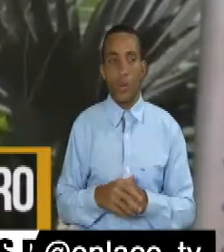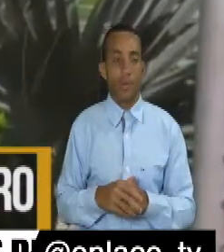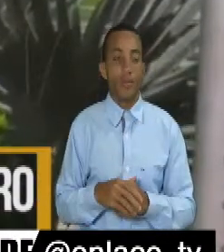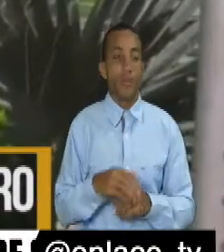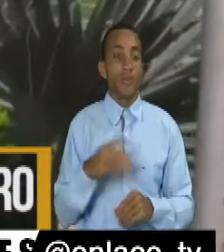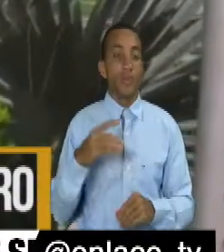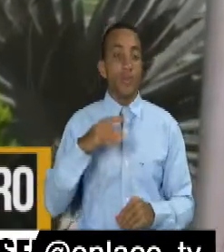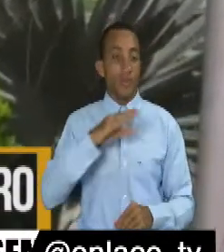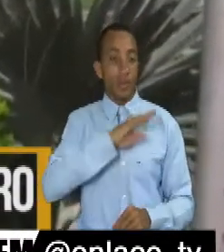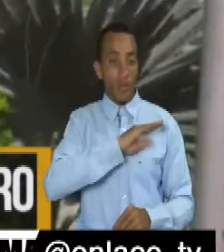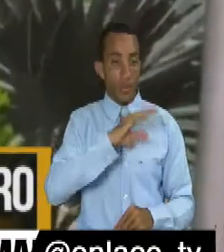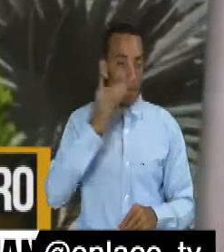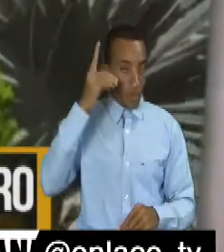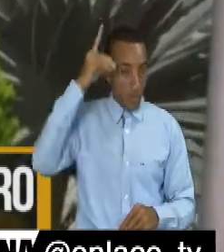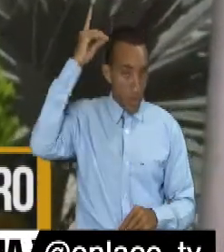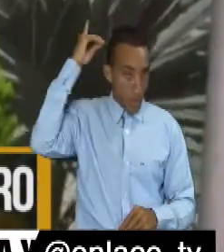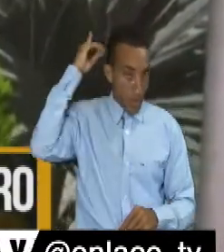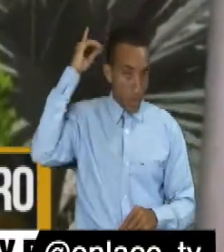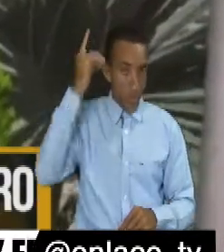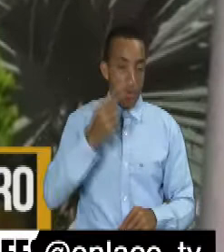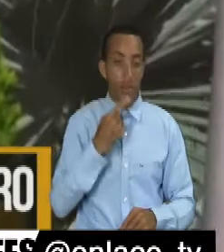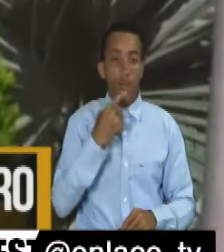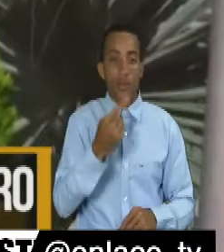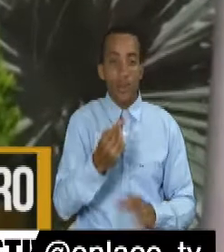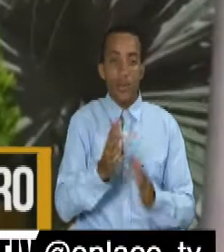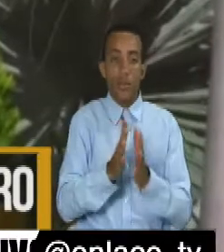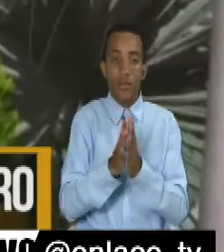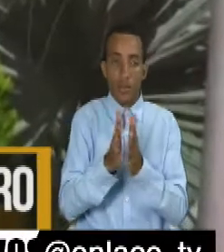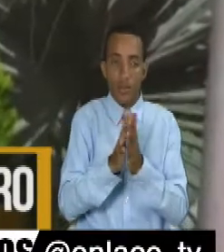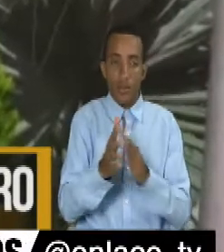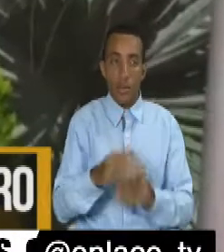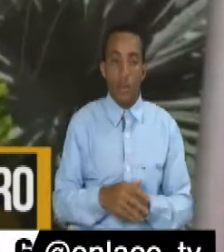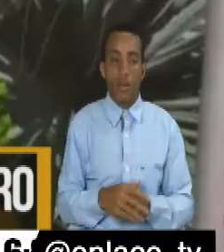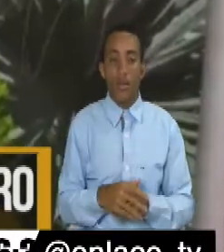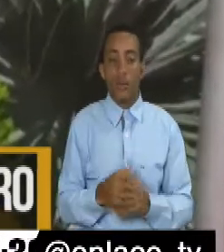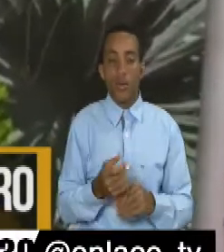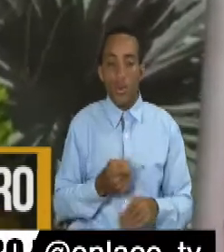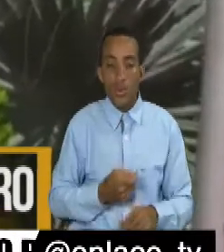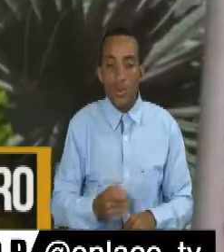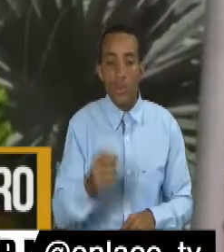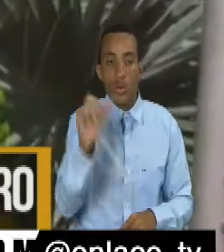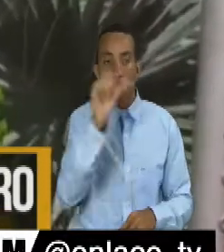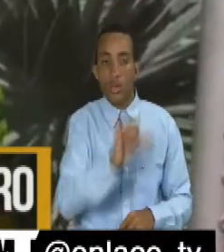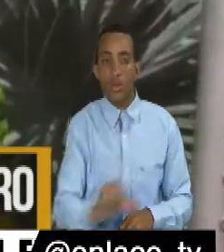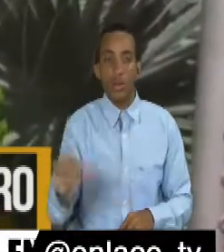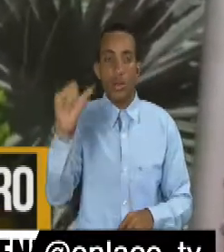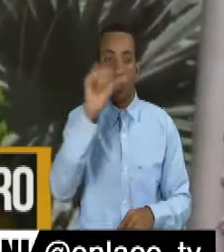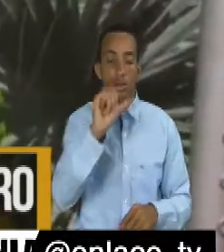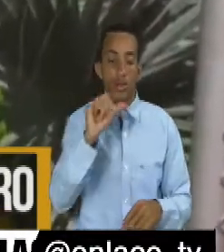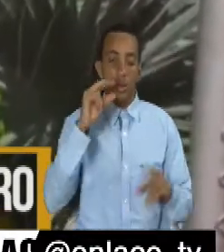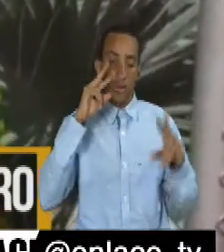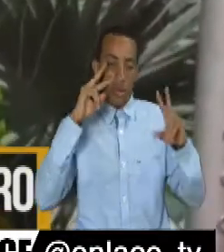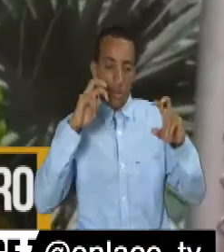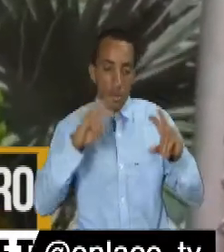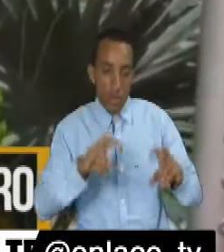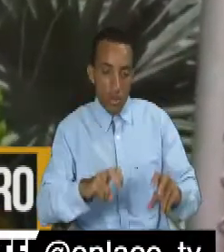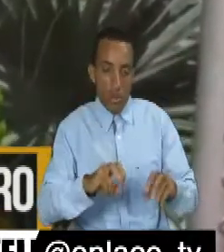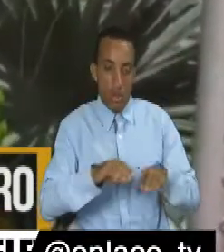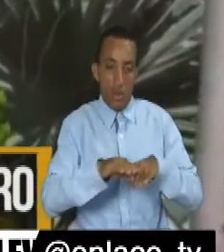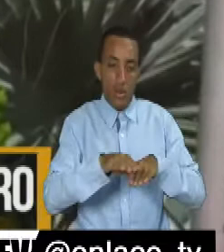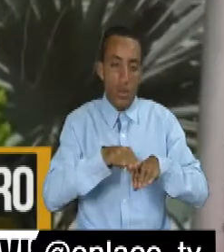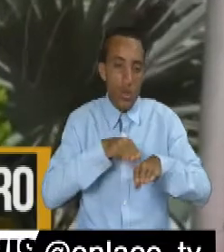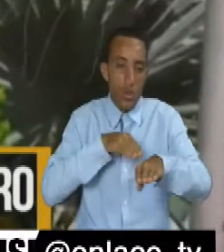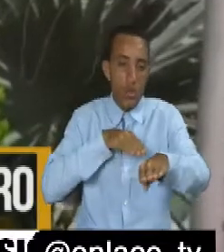Echeverri, alcalde de Barranca Bermeja, aseguró en ese espacio que se espera a finales de agosto próximo tener los estudios respectivos de la pavimentación de